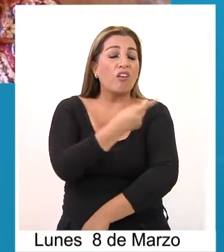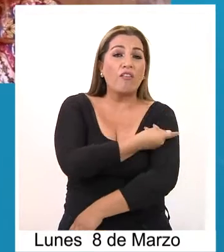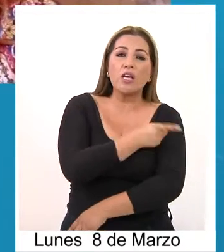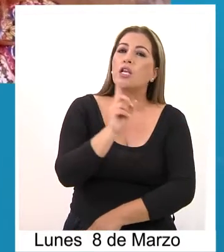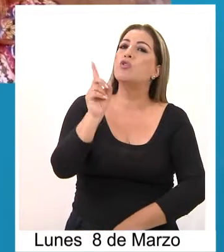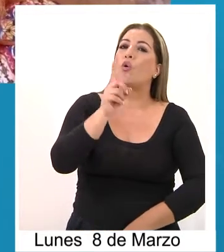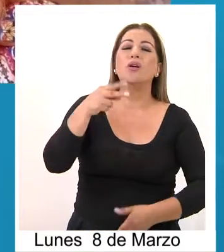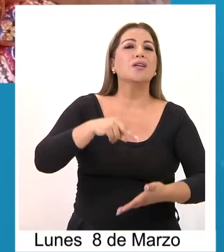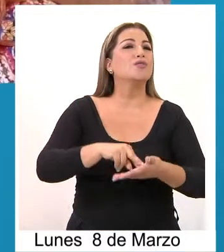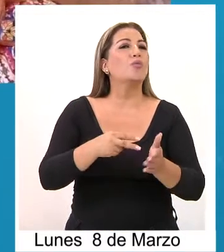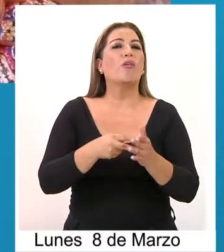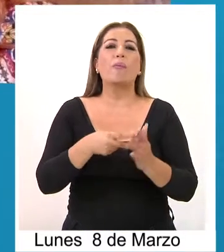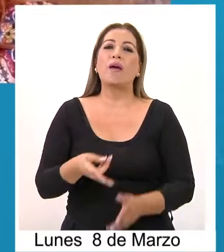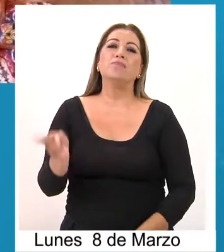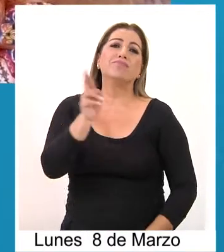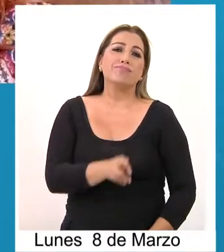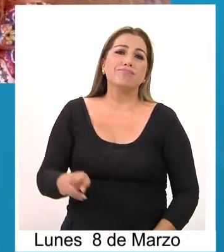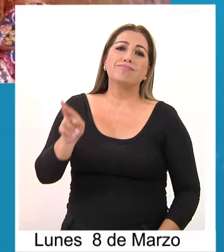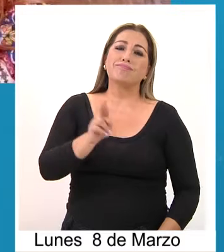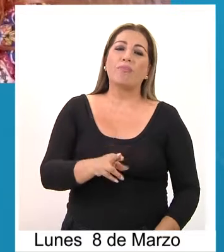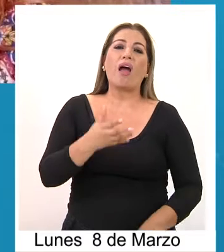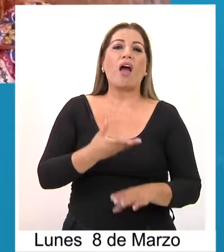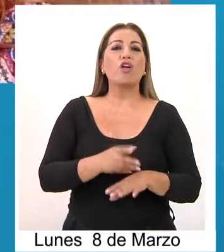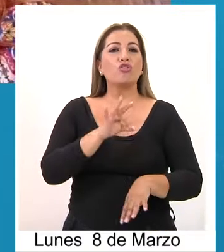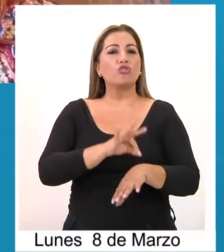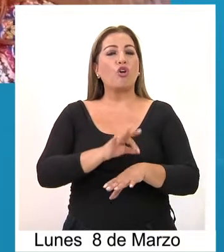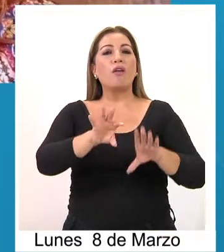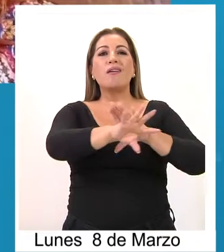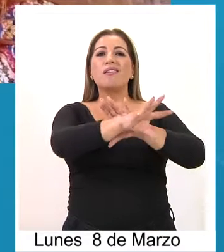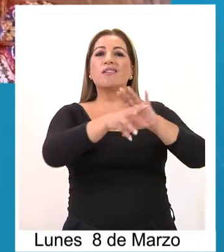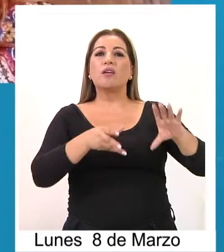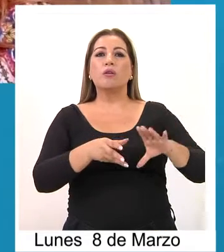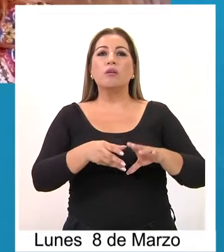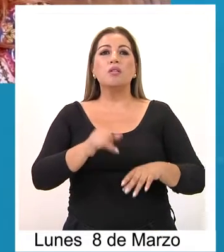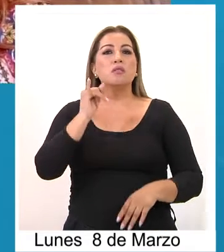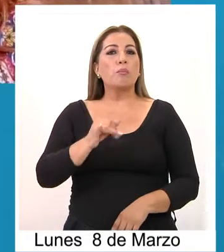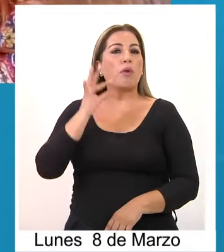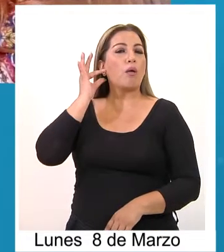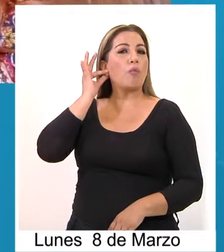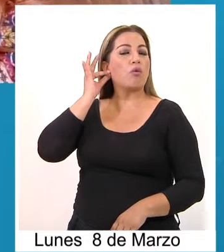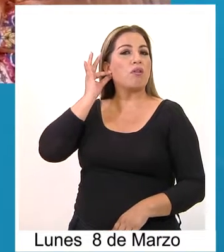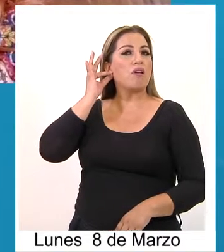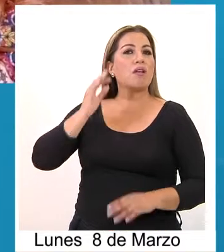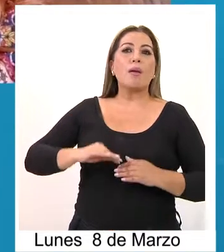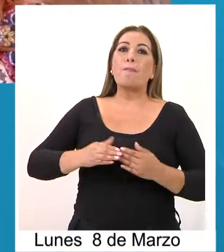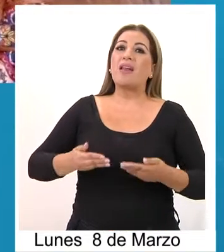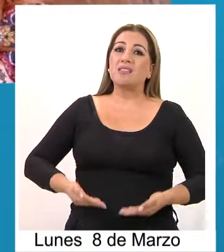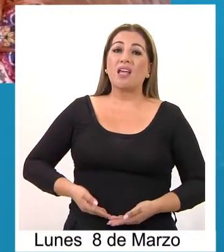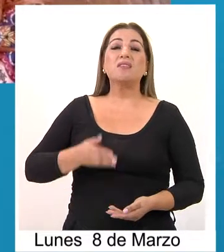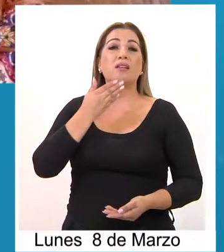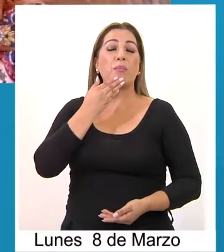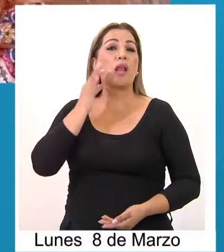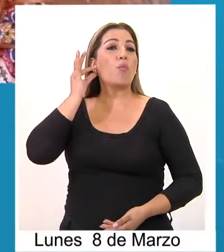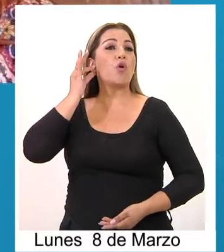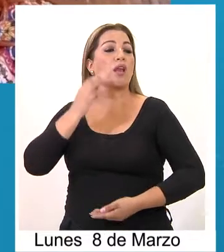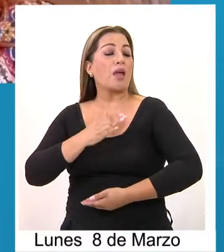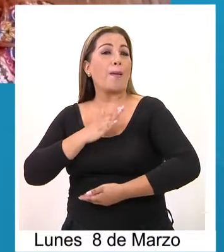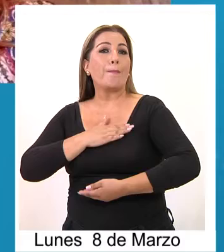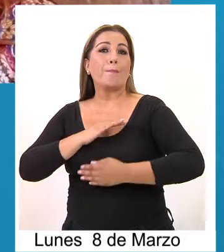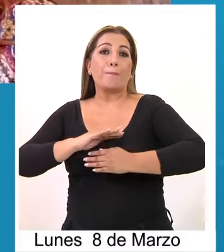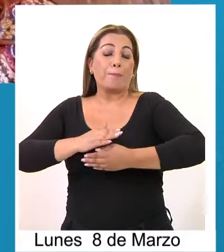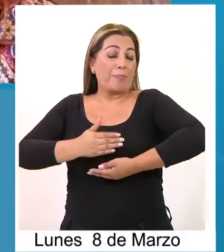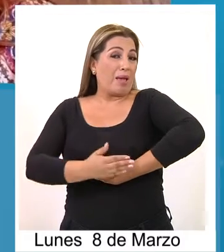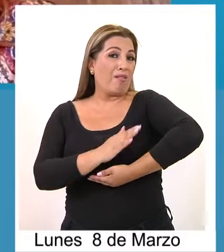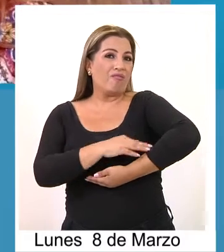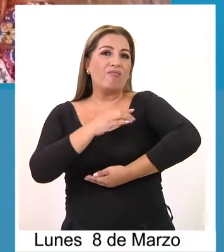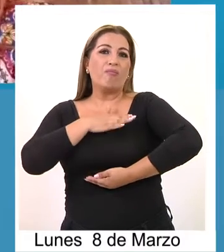vacunas, sino que este es un problema recurrente que tenemos los ginecólogos, es que se deja fuera a las embarazadas y a las mujeres en periodo de lactancia. ¿Por qué?